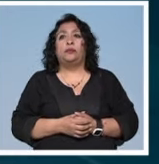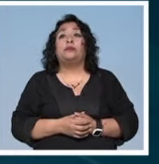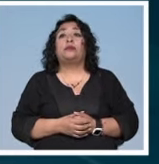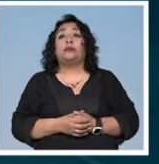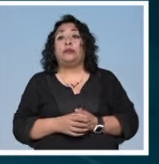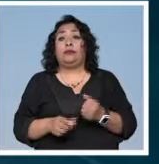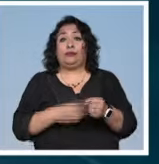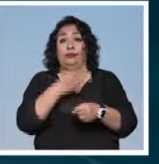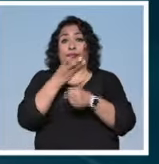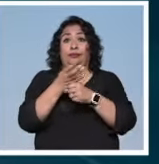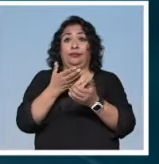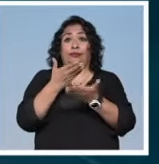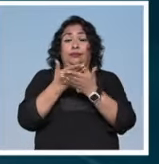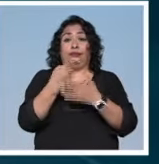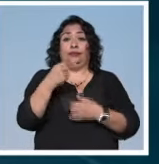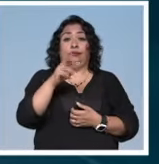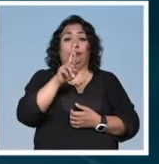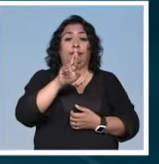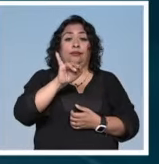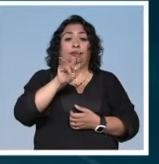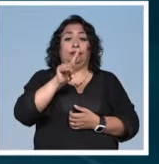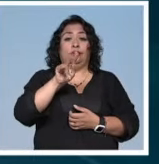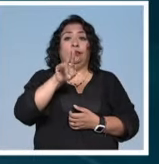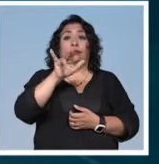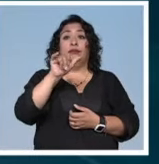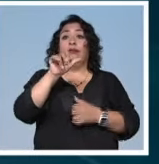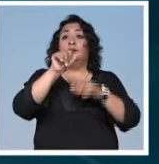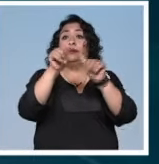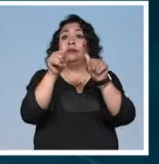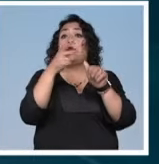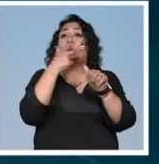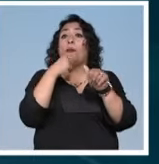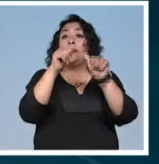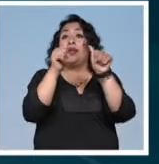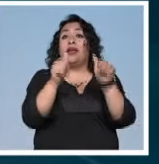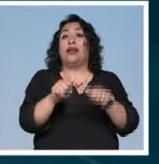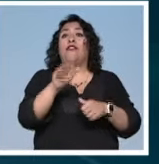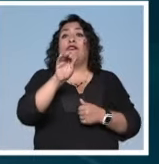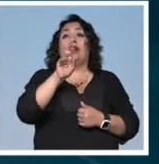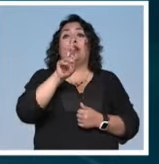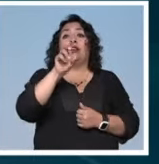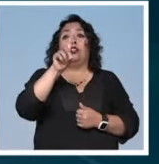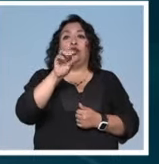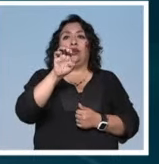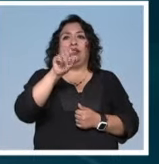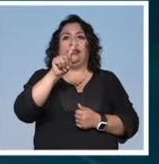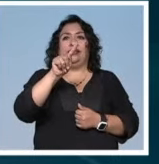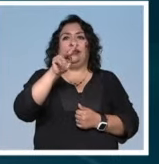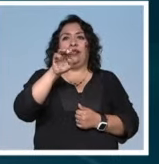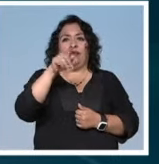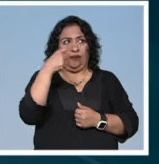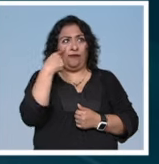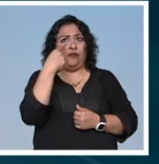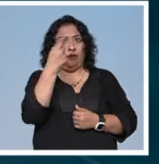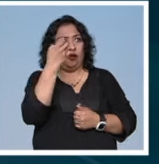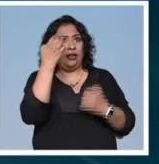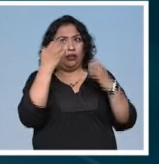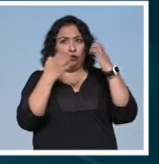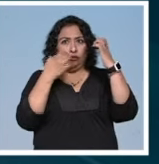La tercera propuesta se llama Rituales, del artista Fernando Esteban. Pues toda esta muestra